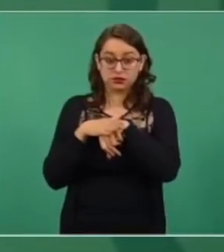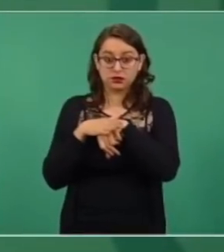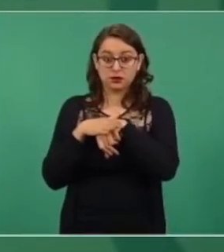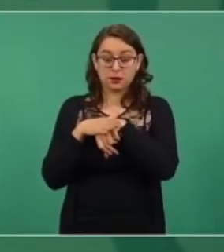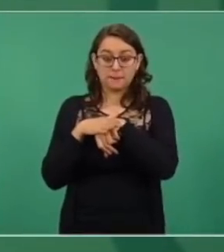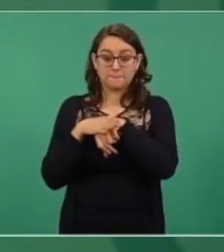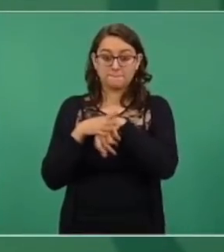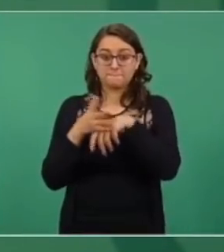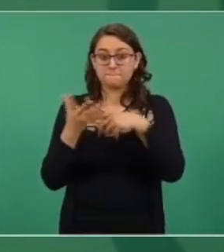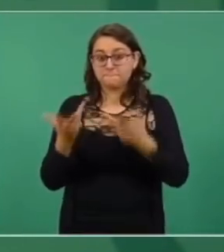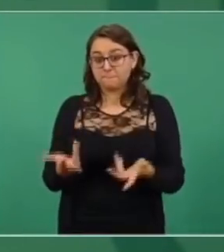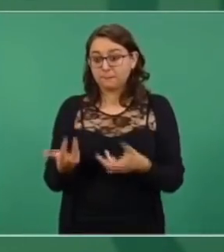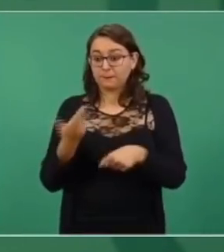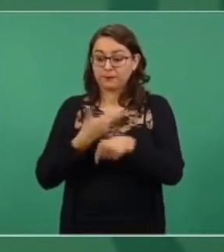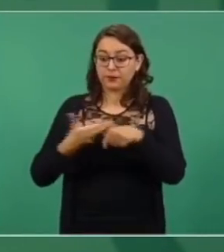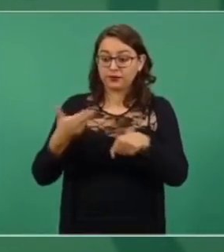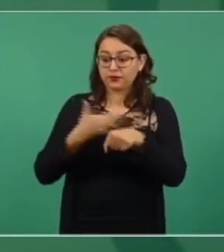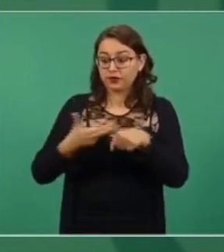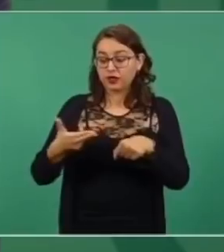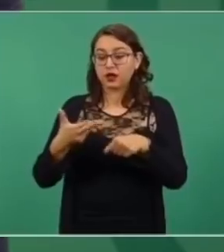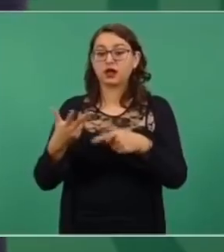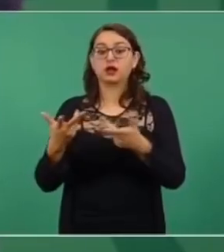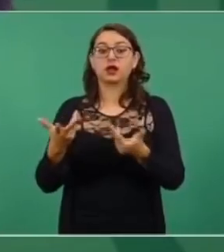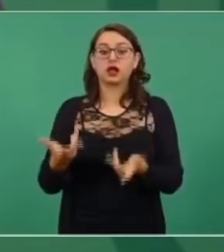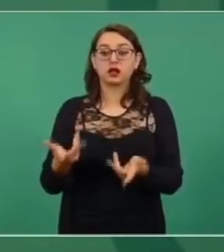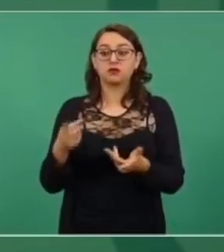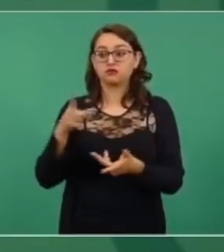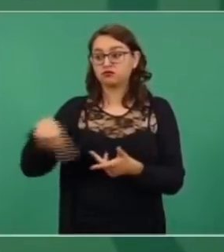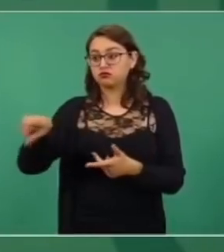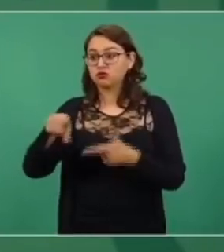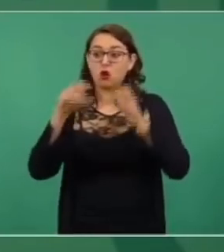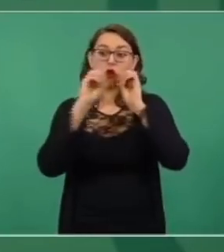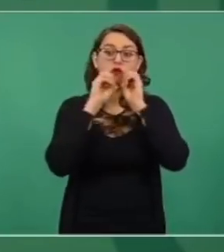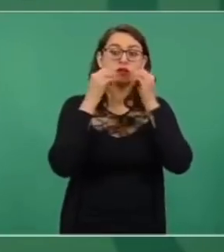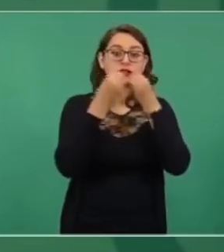de la organización a la que pertenecen, porque